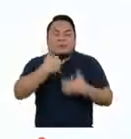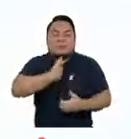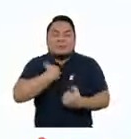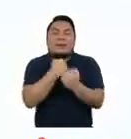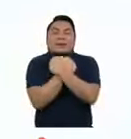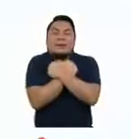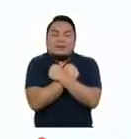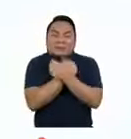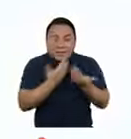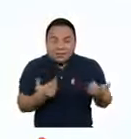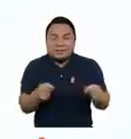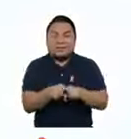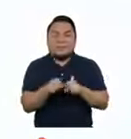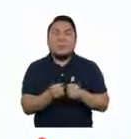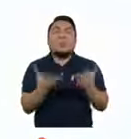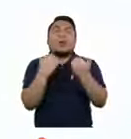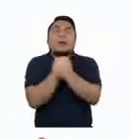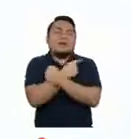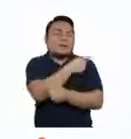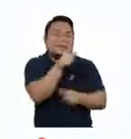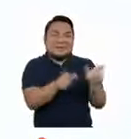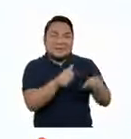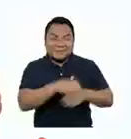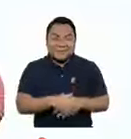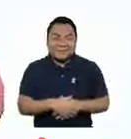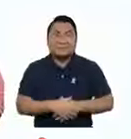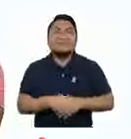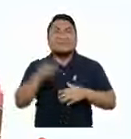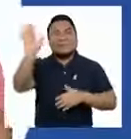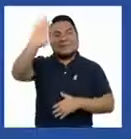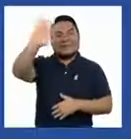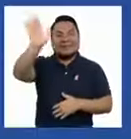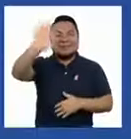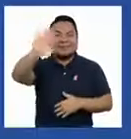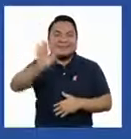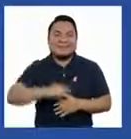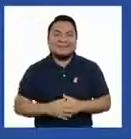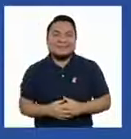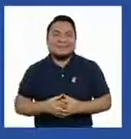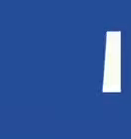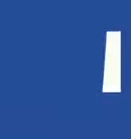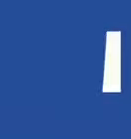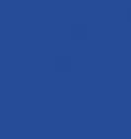cuánto nos queremos y cuánto queremos a los demás. ¡Ay! ¡Chao!